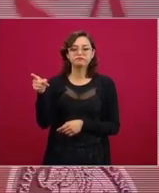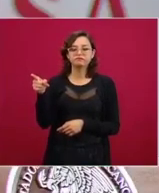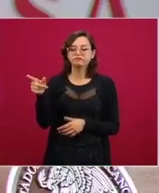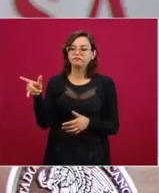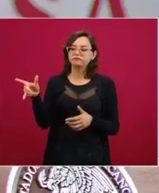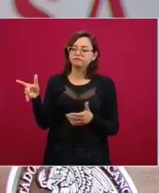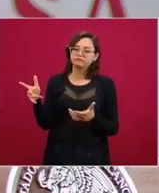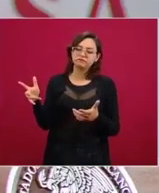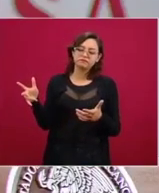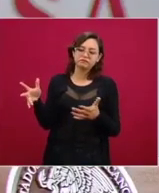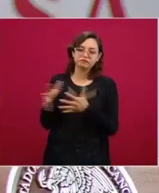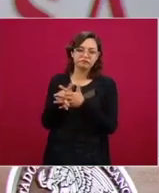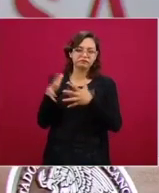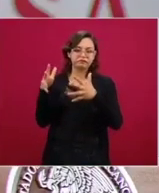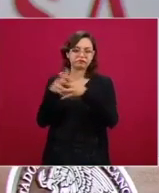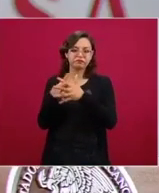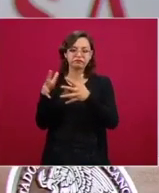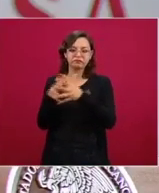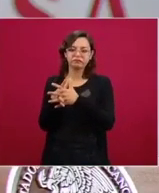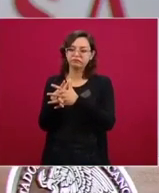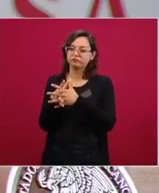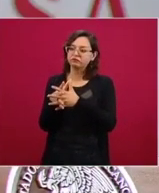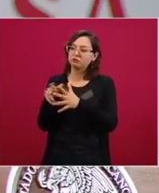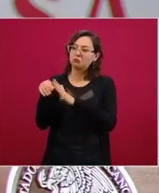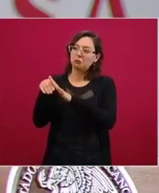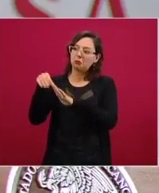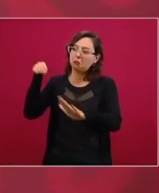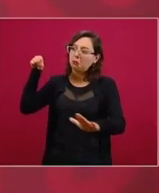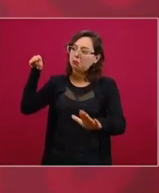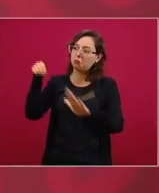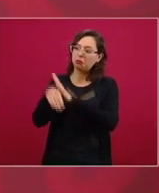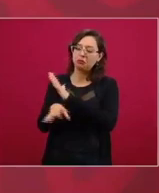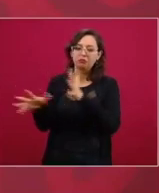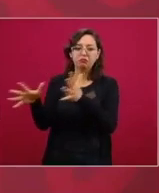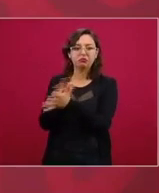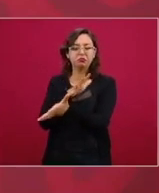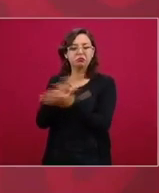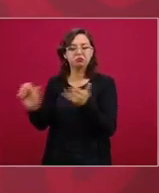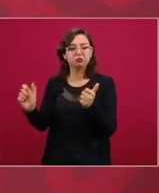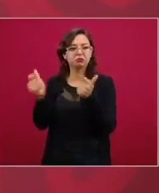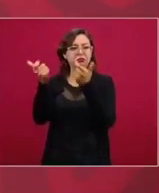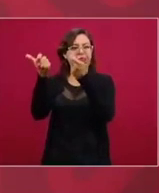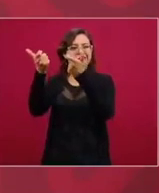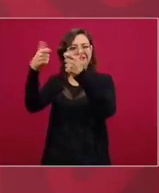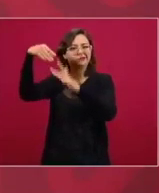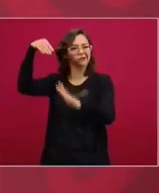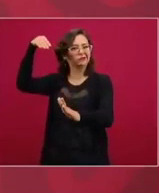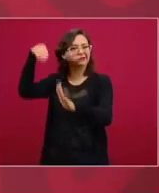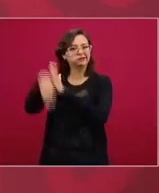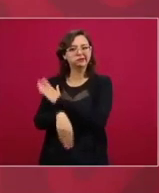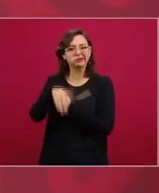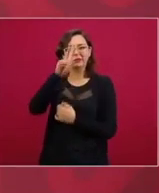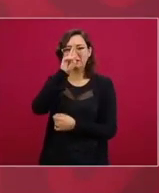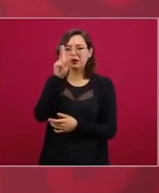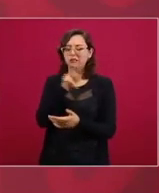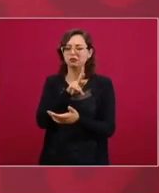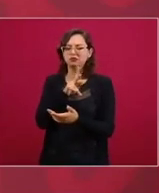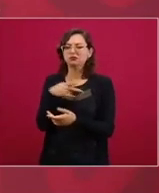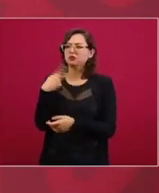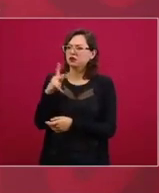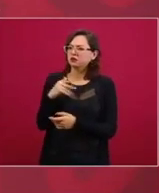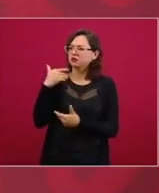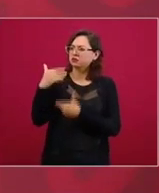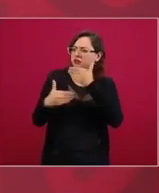colegiaturas, están tratando de llegar a un convenio con las instituciones privadas para que no se pague completo